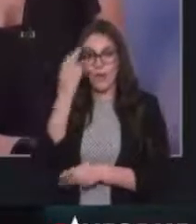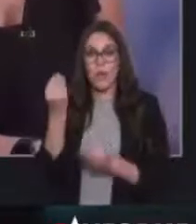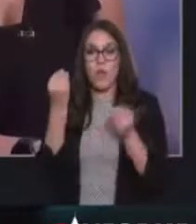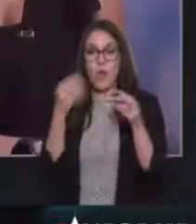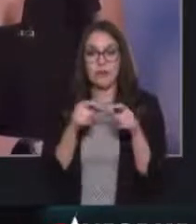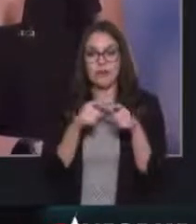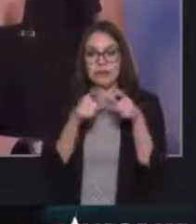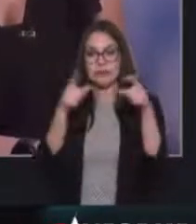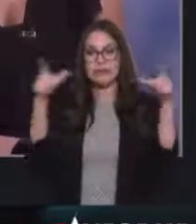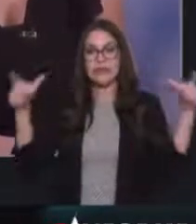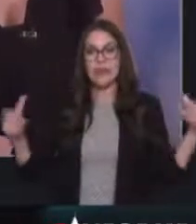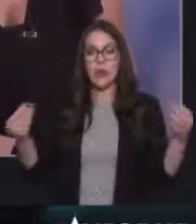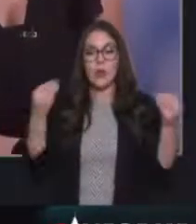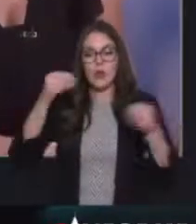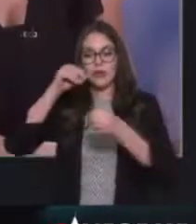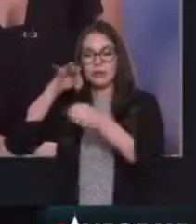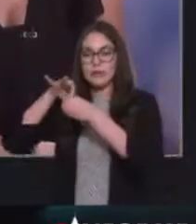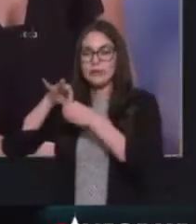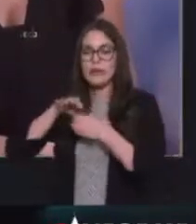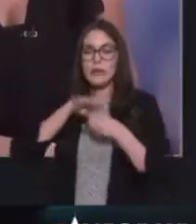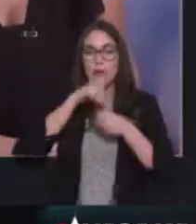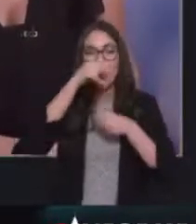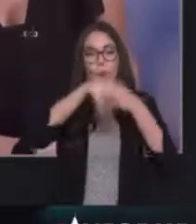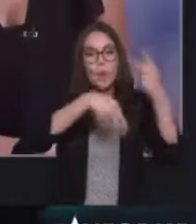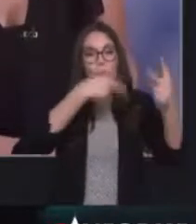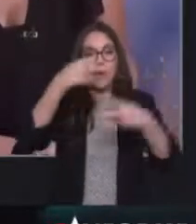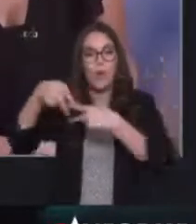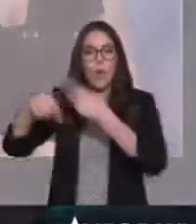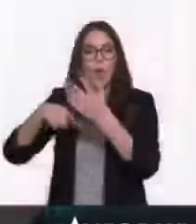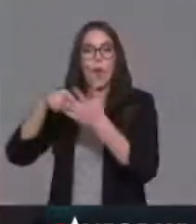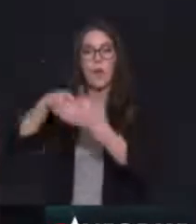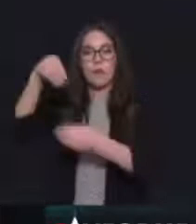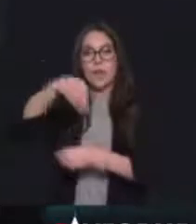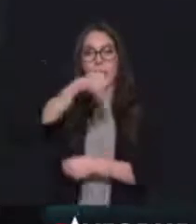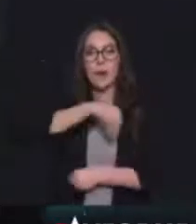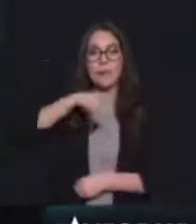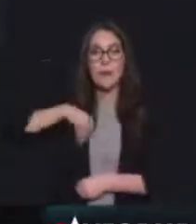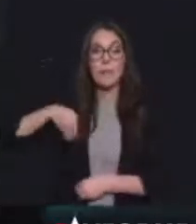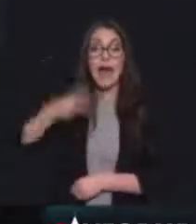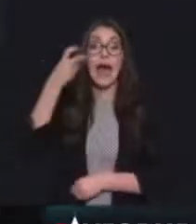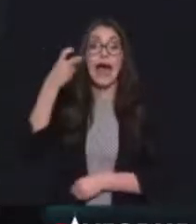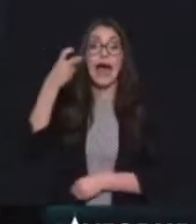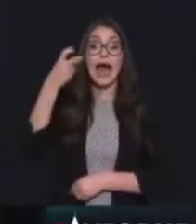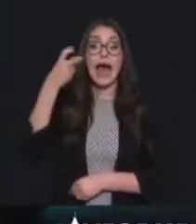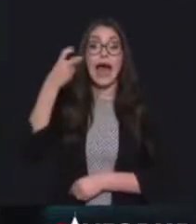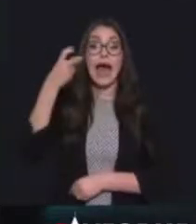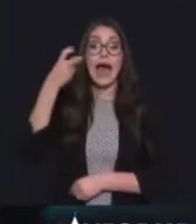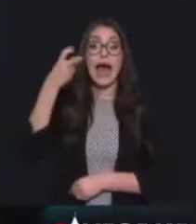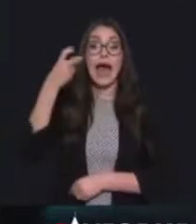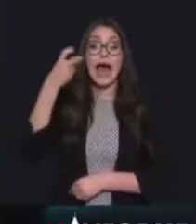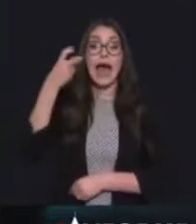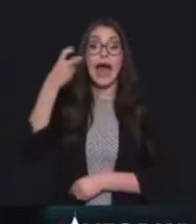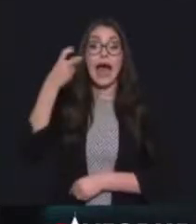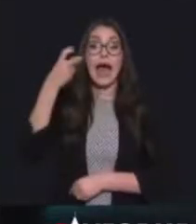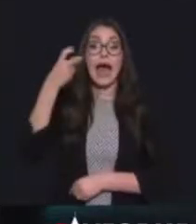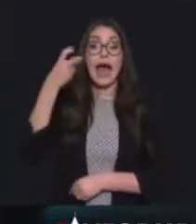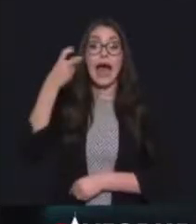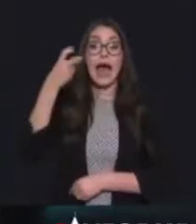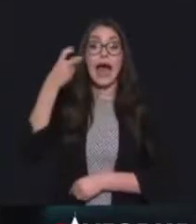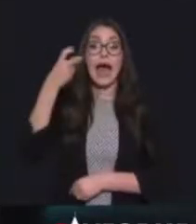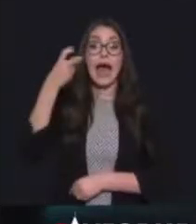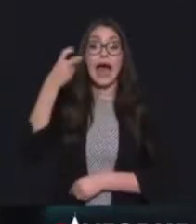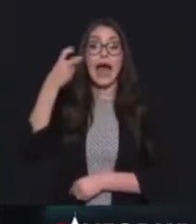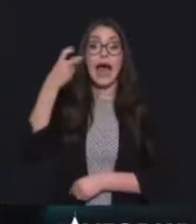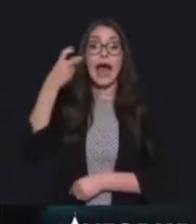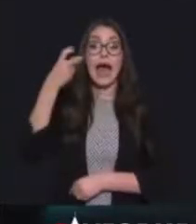próxima celebración de revocación de mandato. Esto tendrá que modificarse conforme avance el tiempo, porque si la población en edad